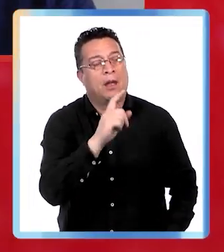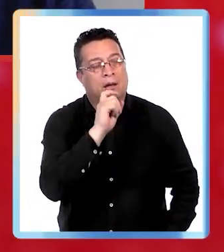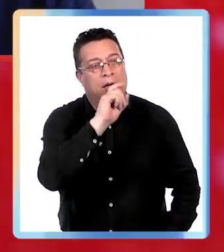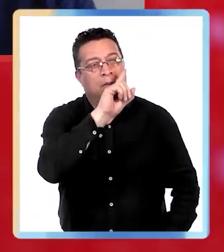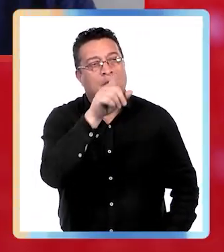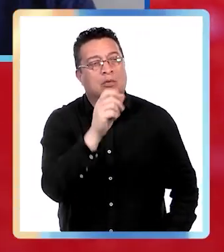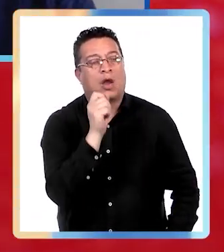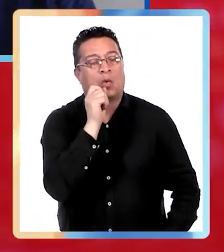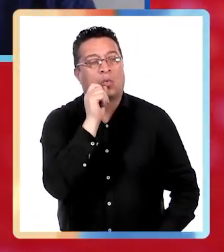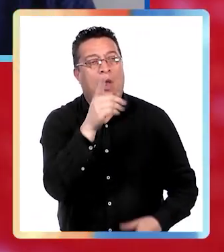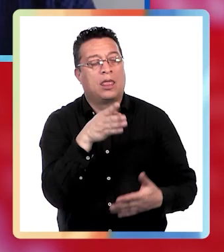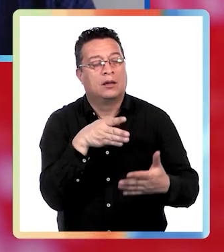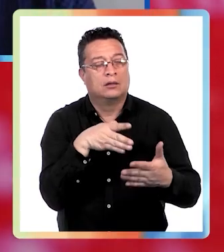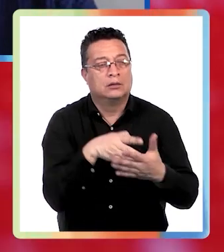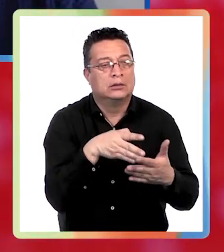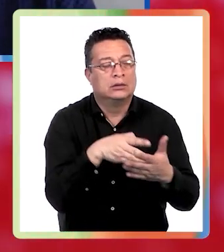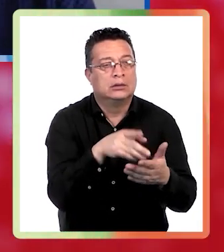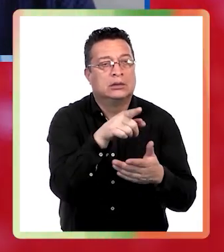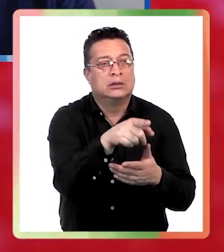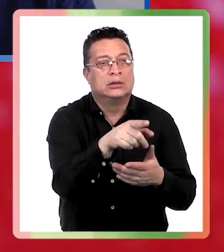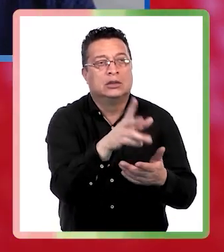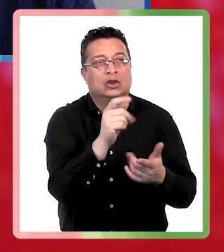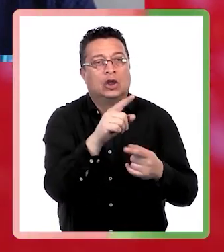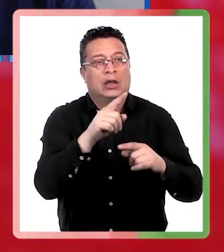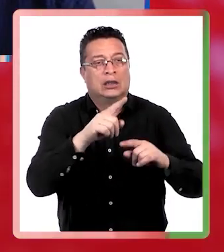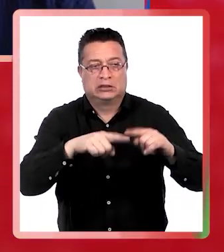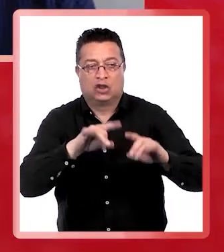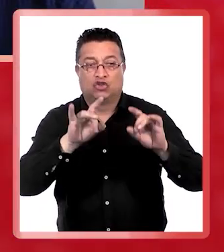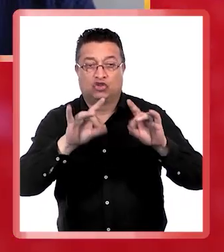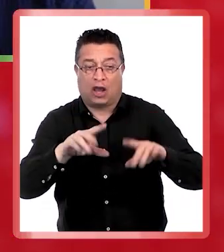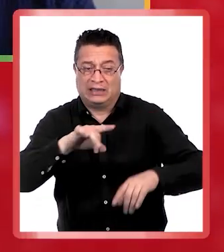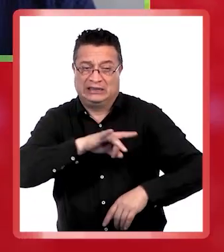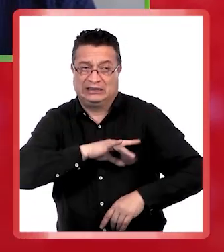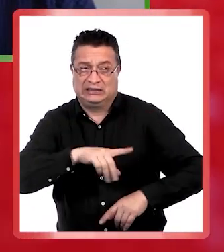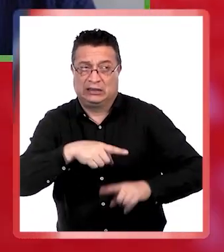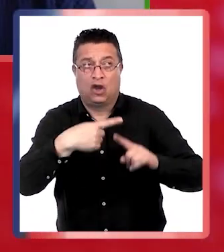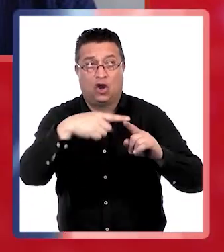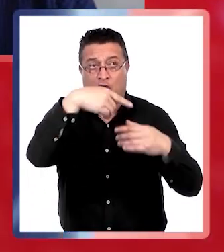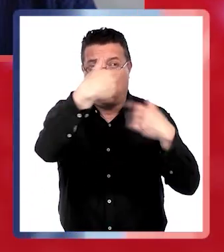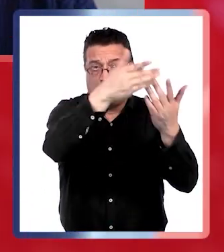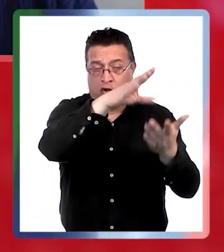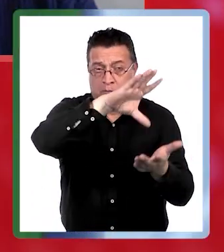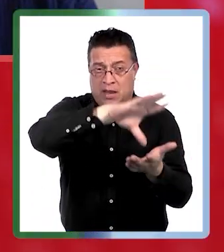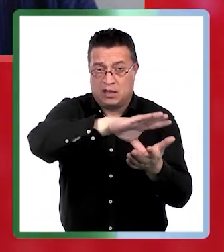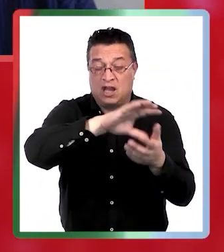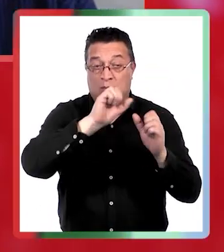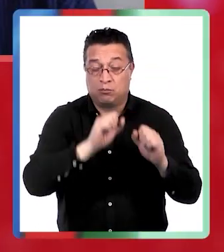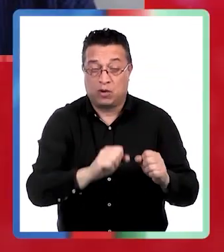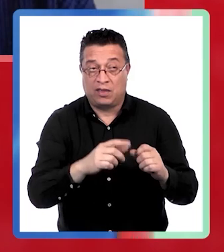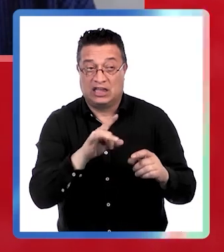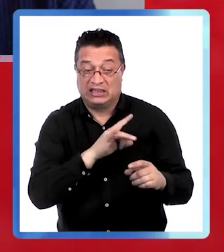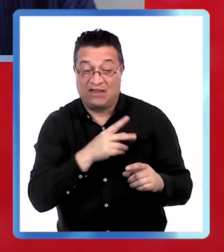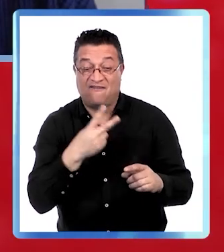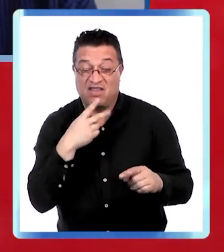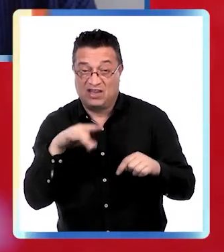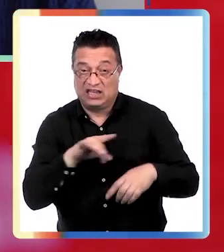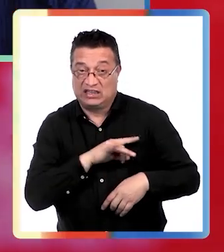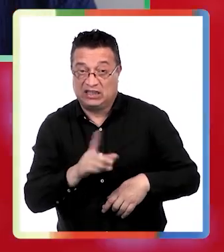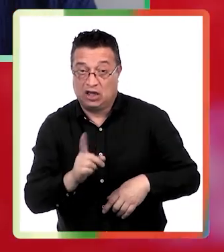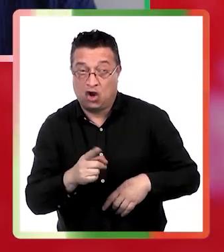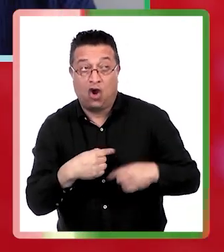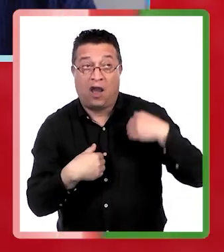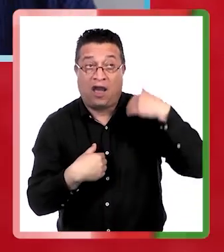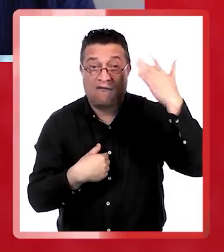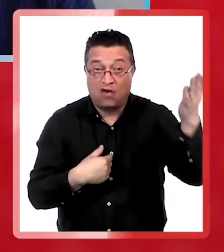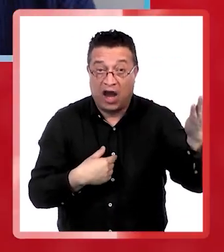¿y cuáles son las limitaciones quizás geográficas de la encuesta o no existe ninguna? También pueden responder, por ejemplo, personas que no viven en